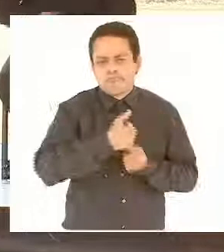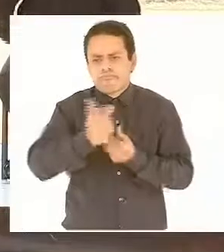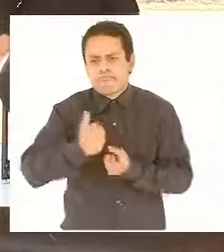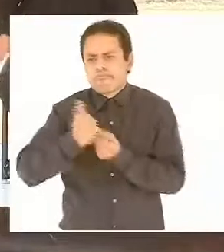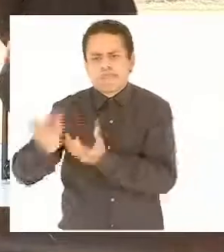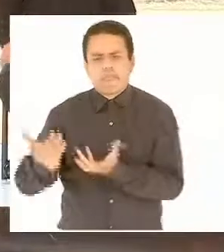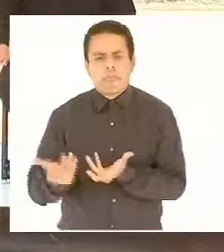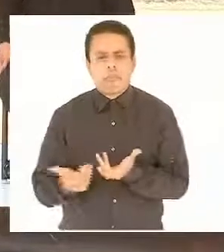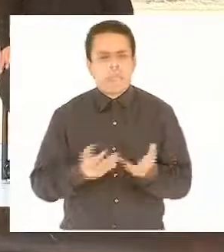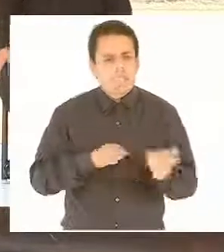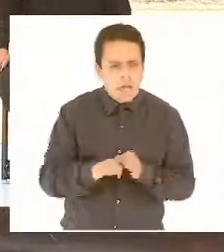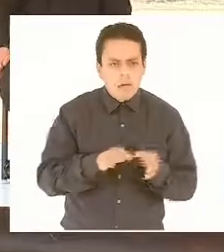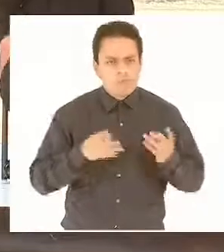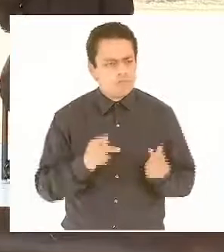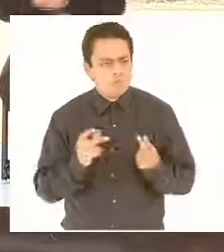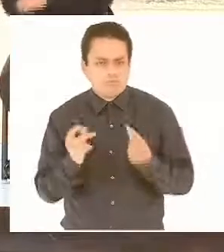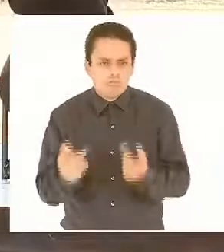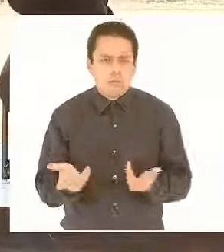el